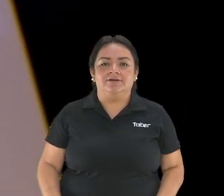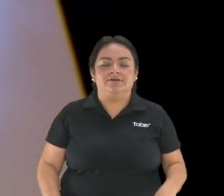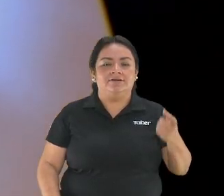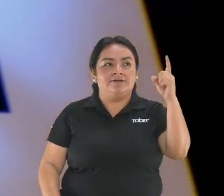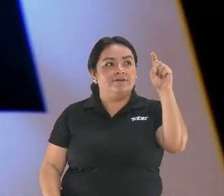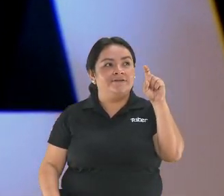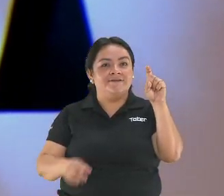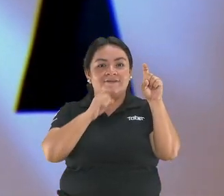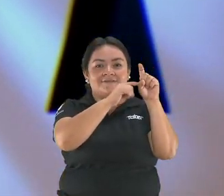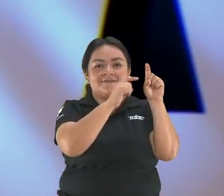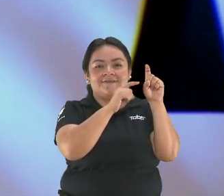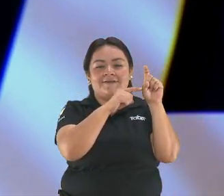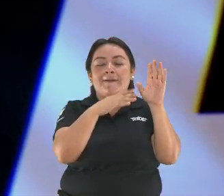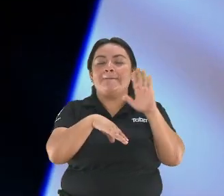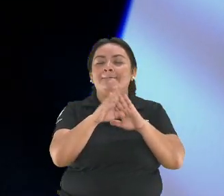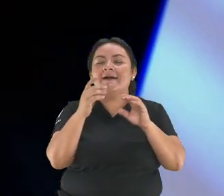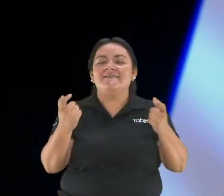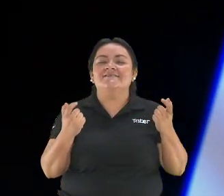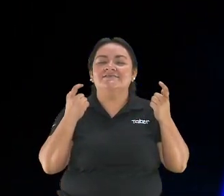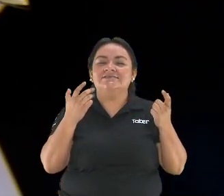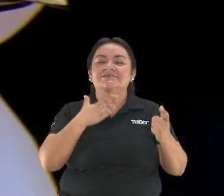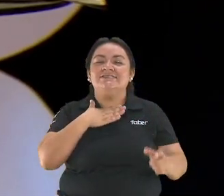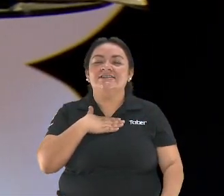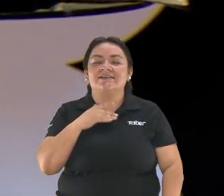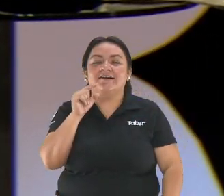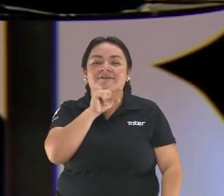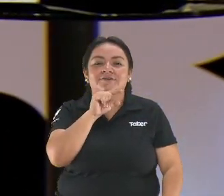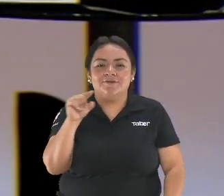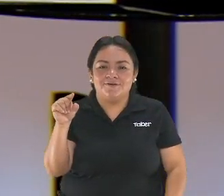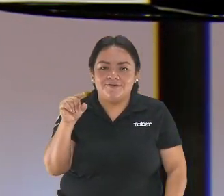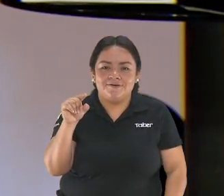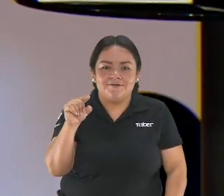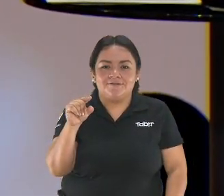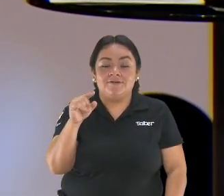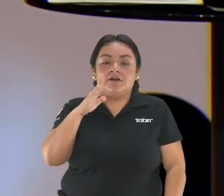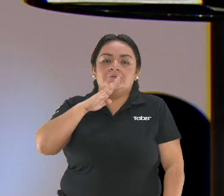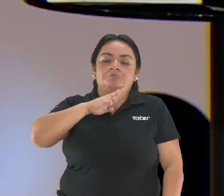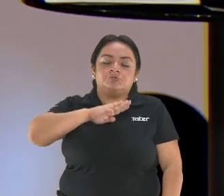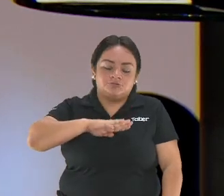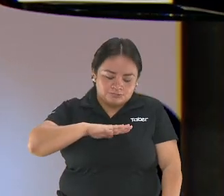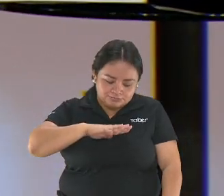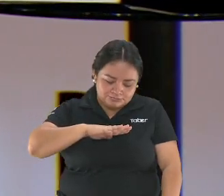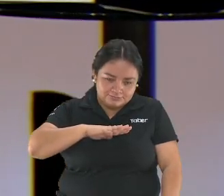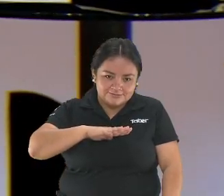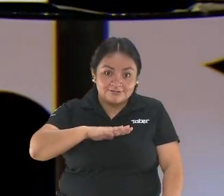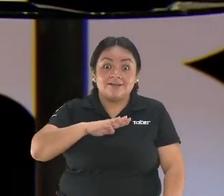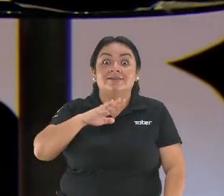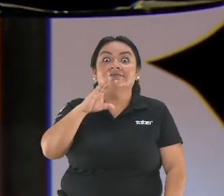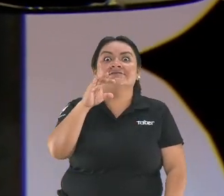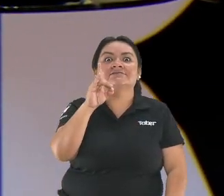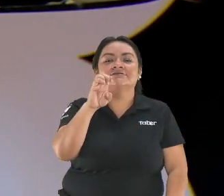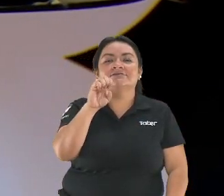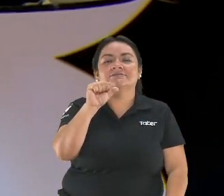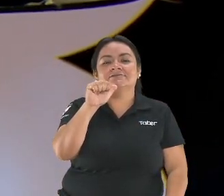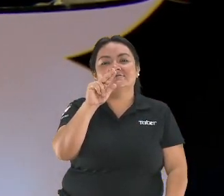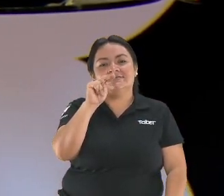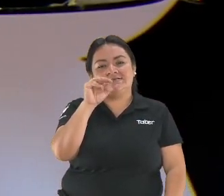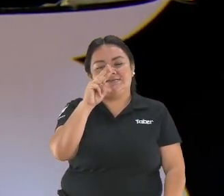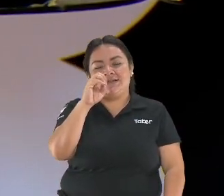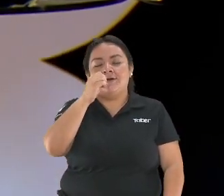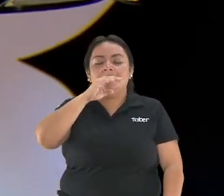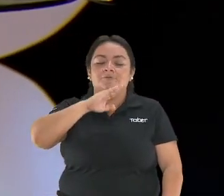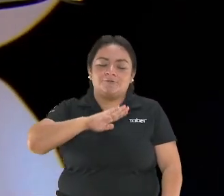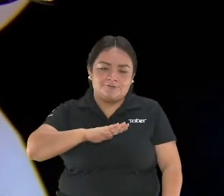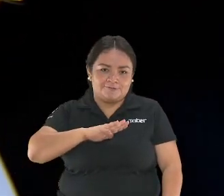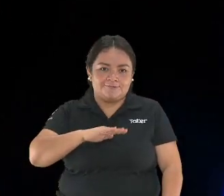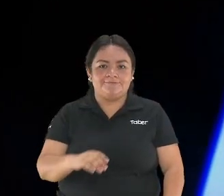herramienta más cara que él tenía se llamaba desánimo dígalo conmigo cómo se llama y que es